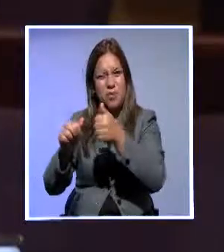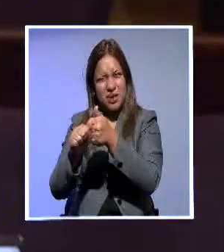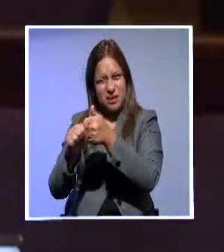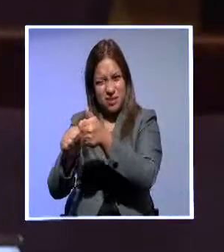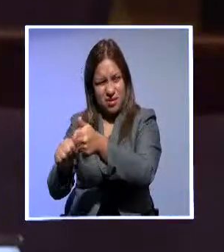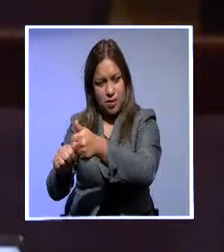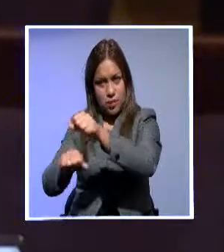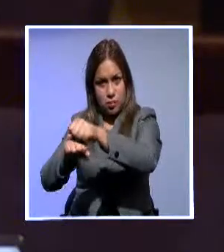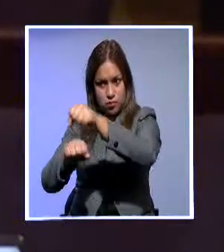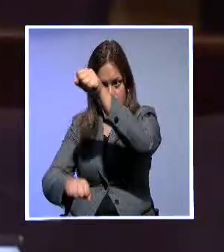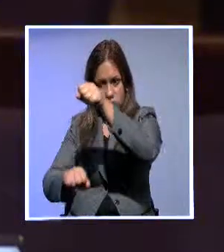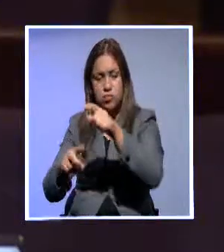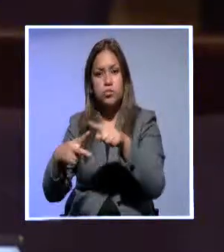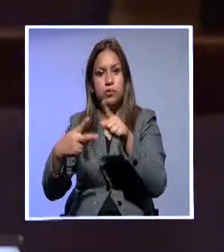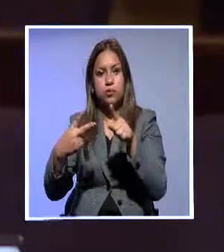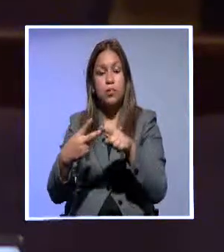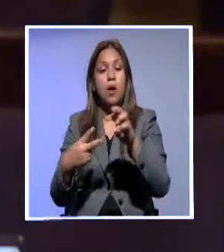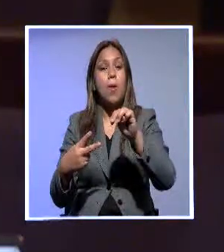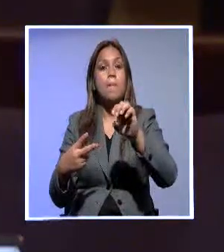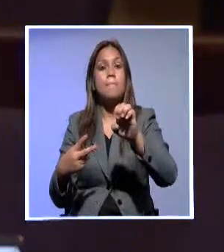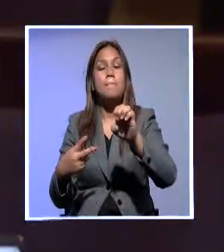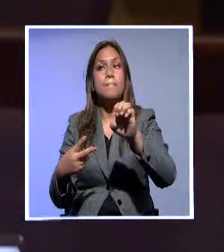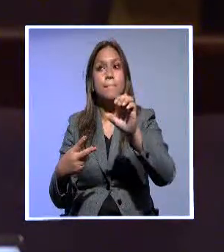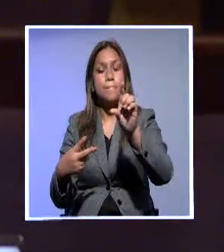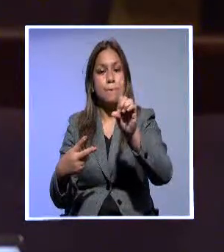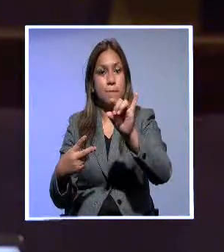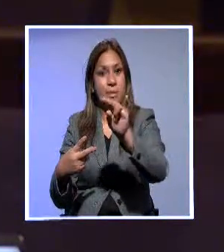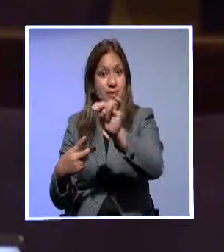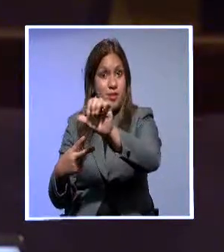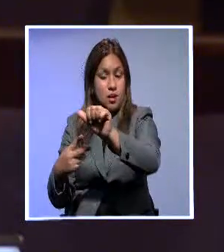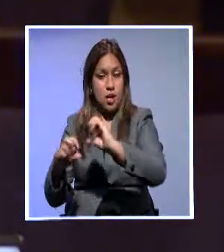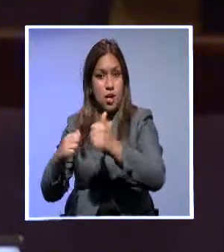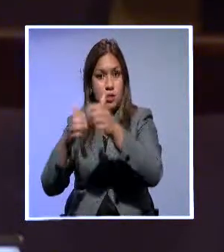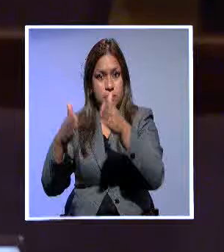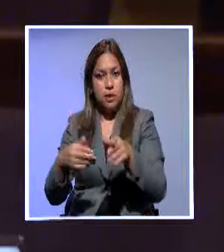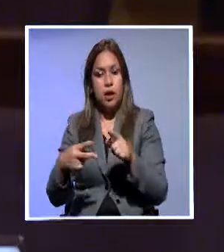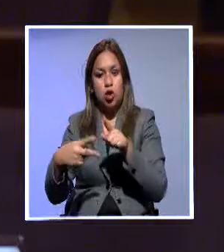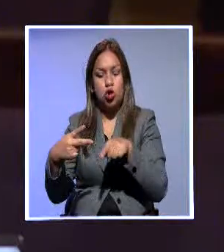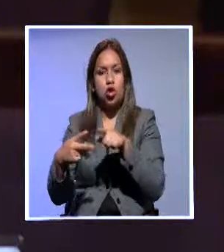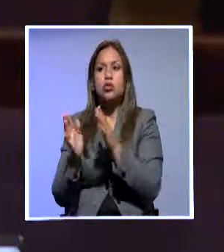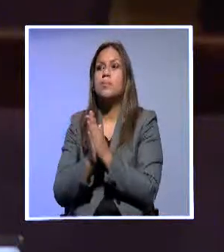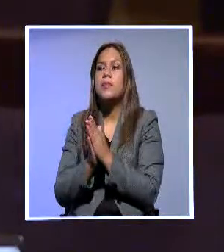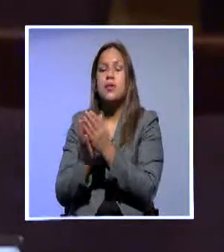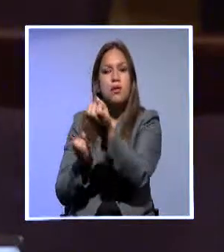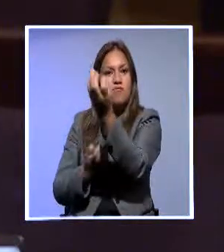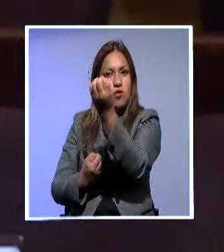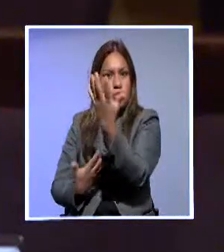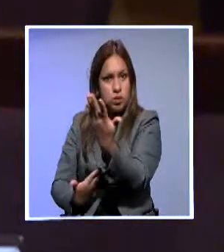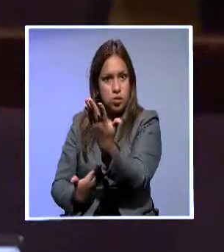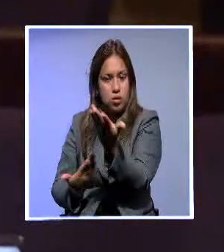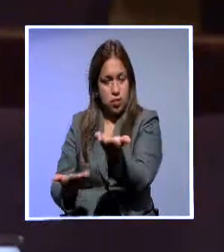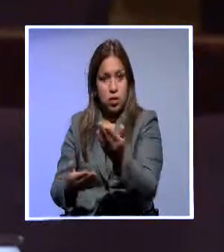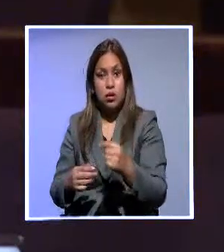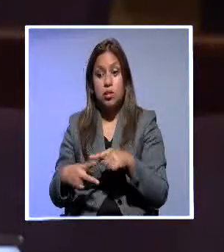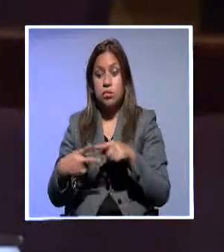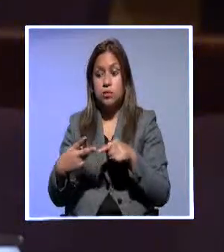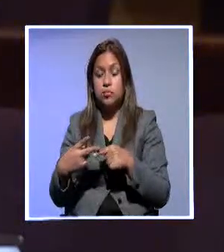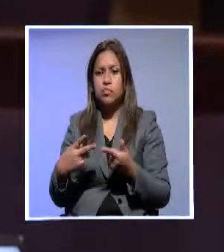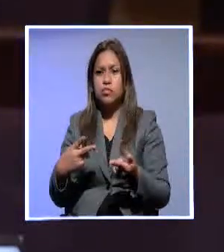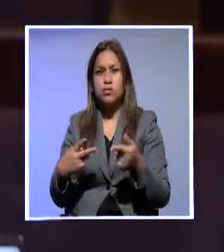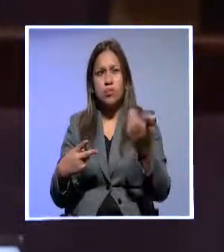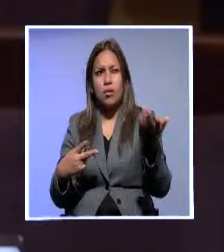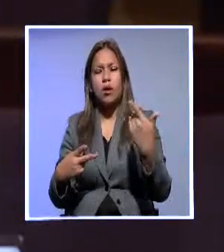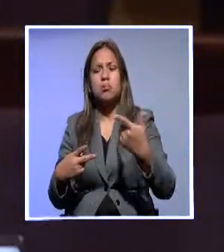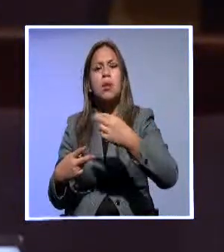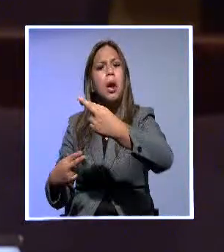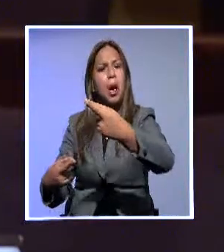asambleísta medina entiendo que las respuestas enviadas por el defensor público no son satisfactorias para los dos asambleístas